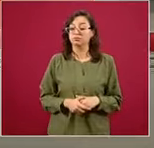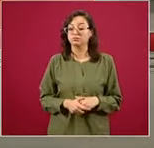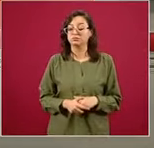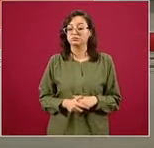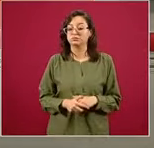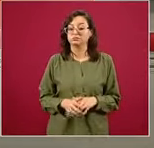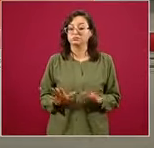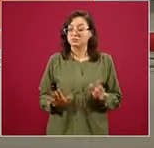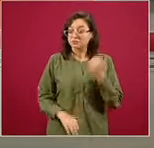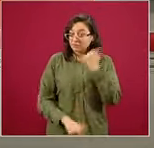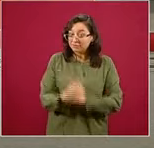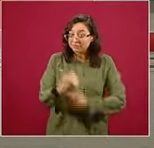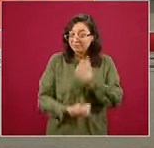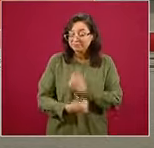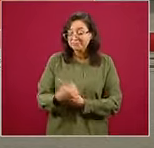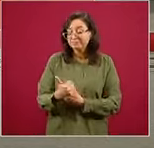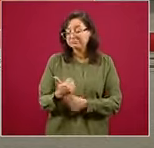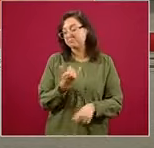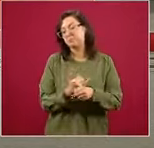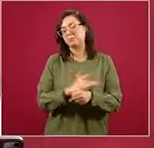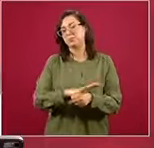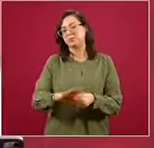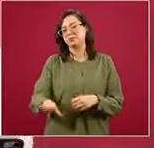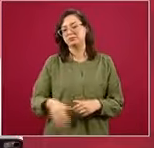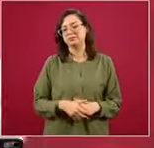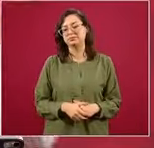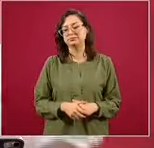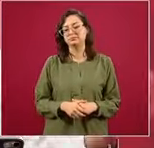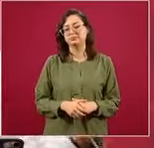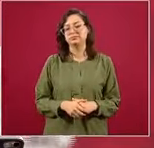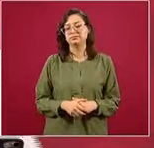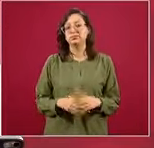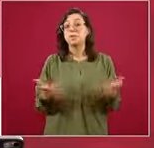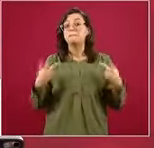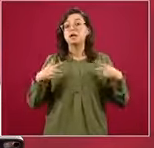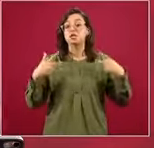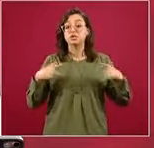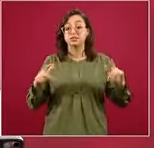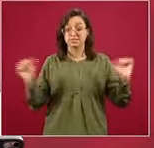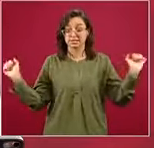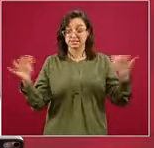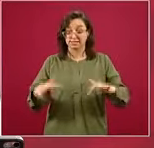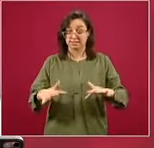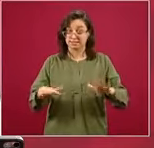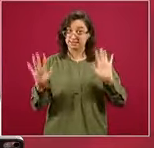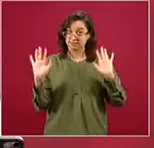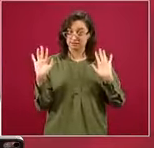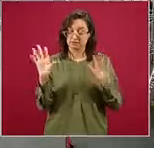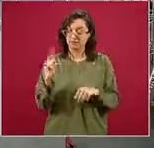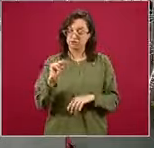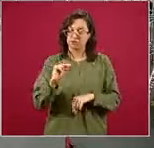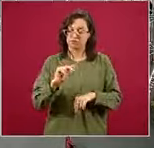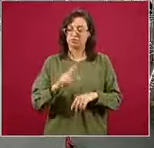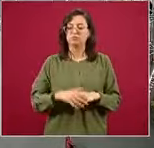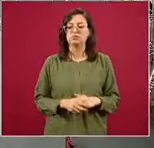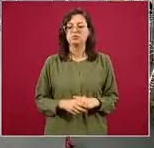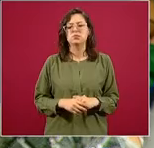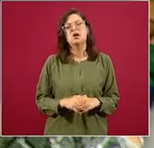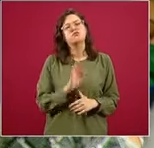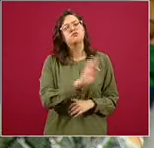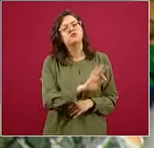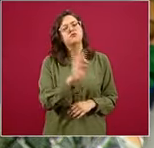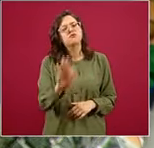se podría realizar la Premio Fórmula 1 con público por las mismas razones ya comentadas. ¿Hay alguna fecha